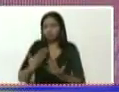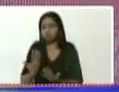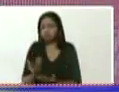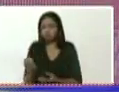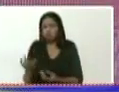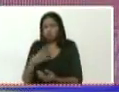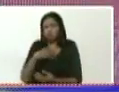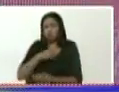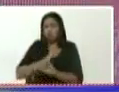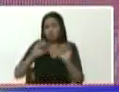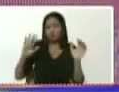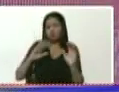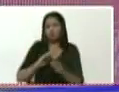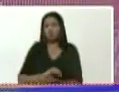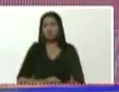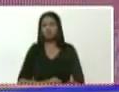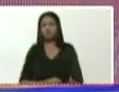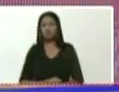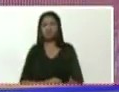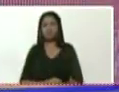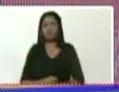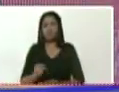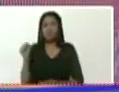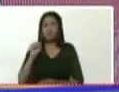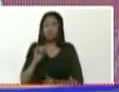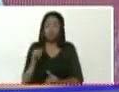posible. Y bueno,